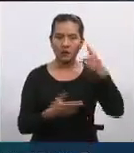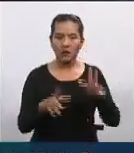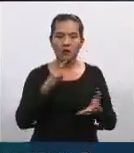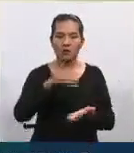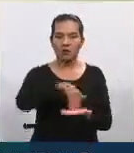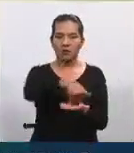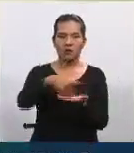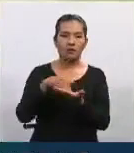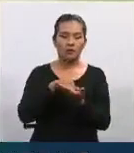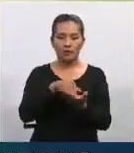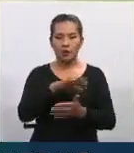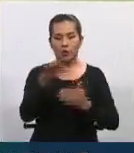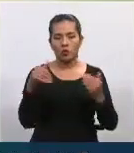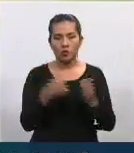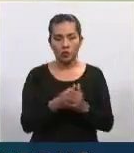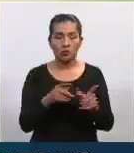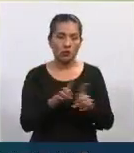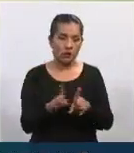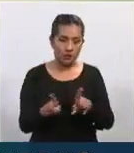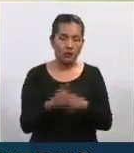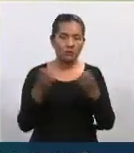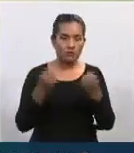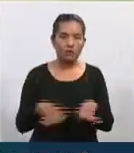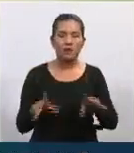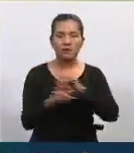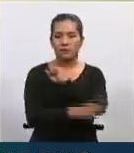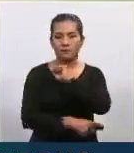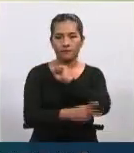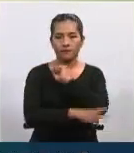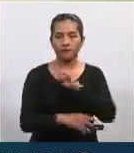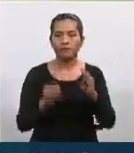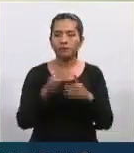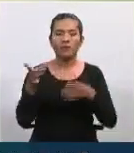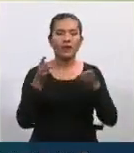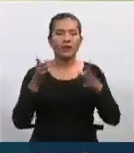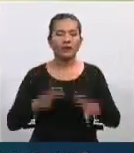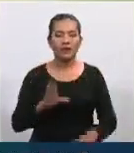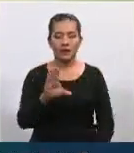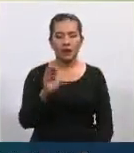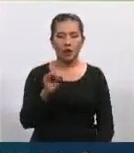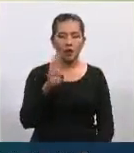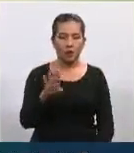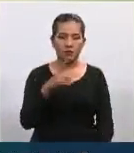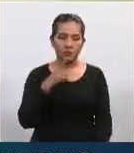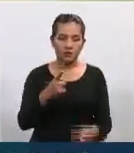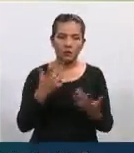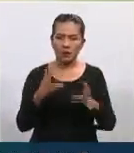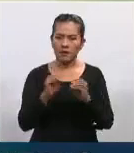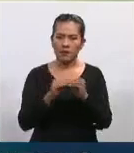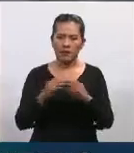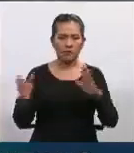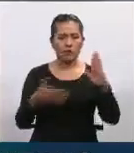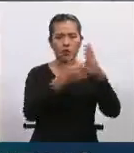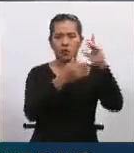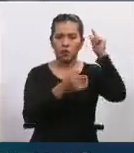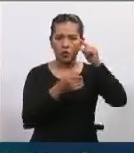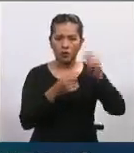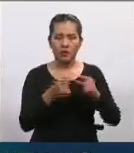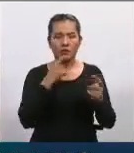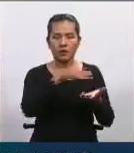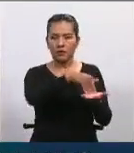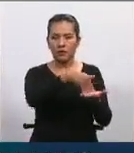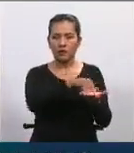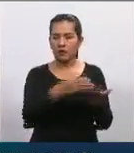país. Los dirigentes en la Central Obrera Boliviana manifestaron que no permitirán que se desestabilice al gobierno